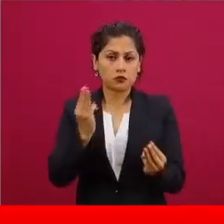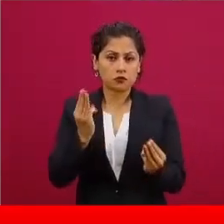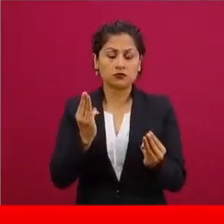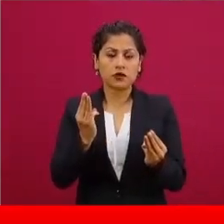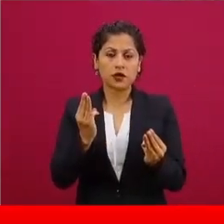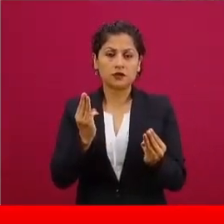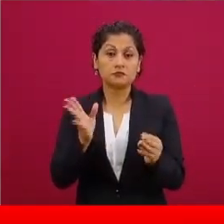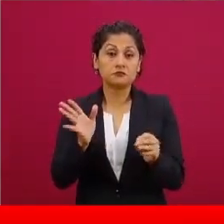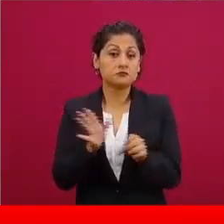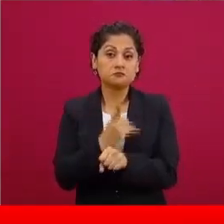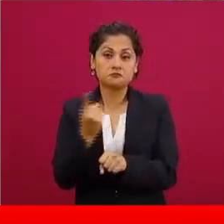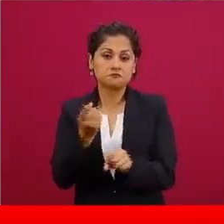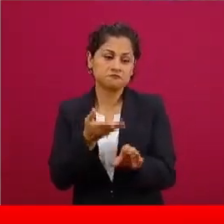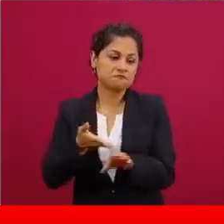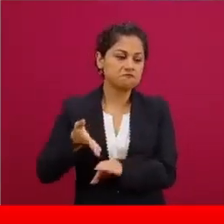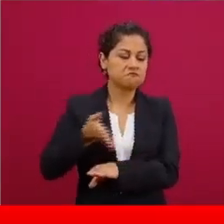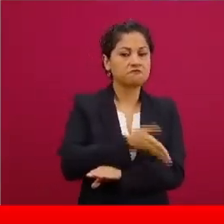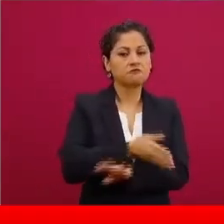neoliberal